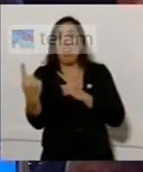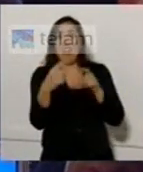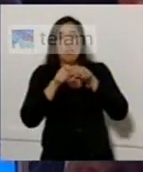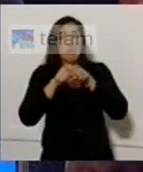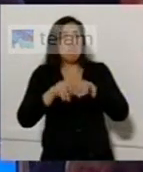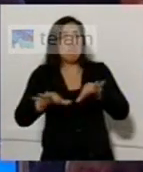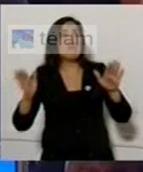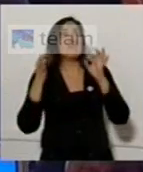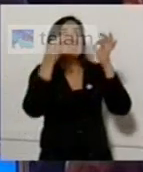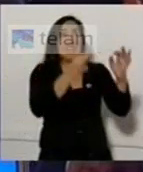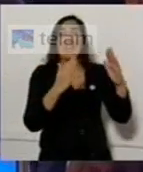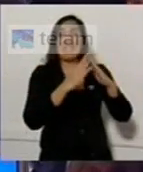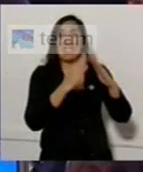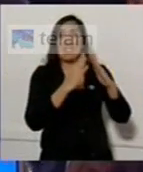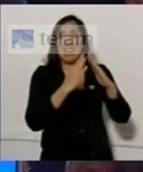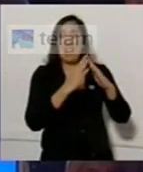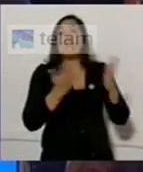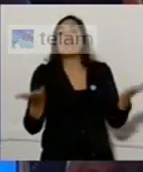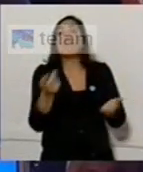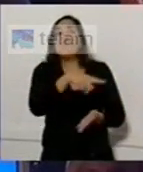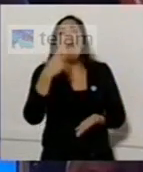los que tengan una compu,